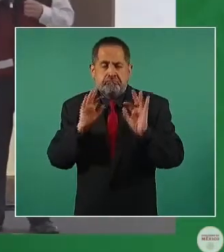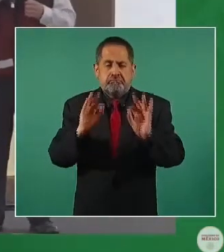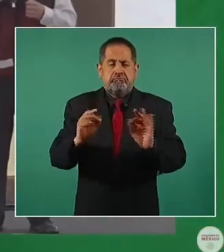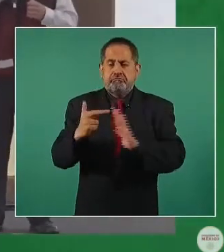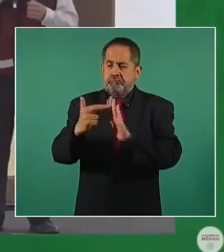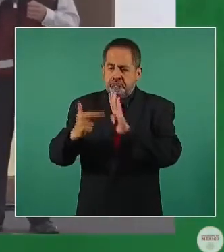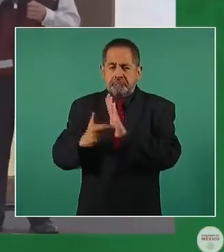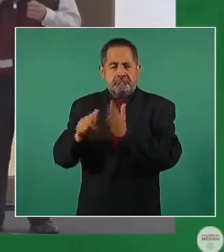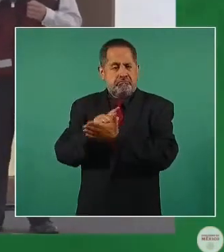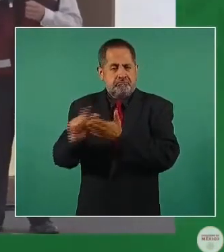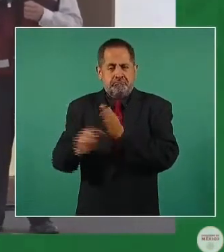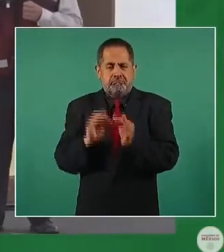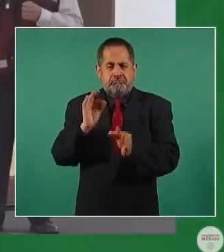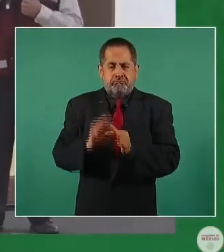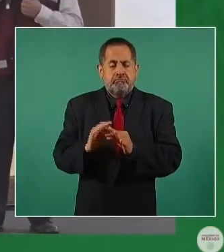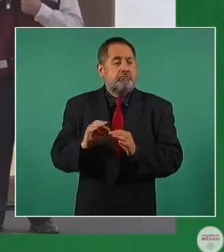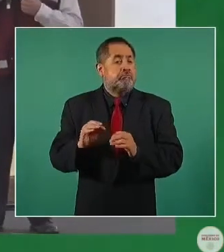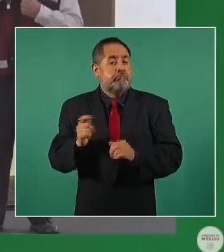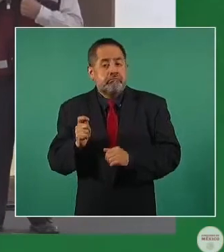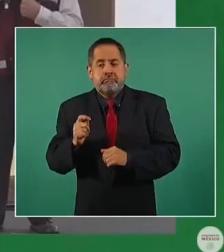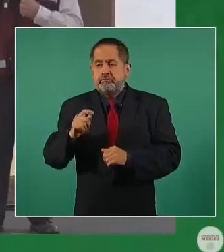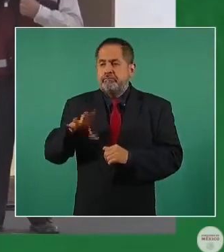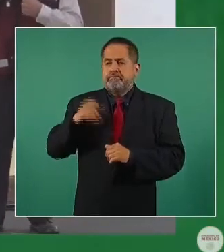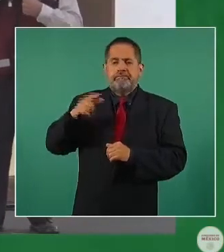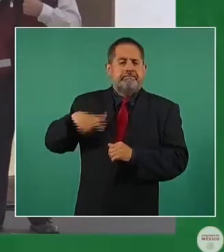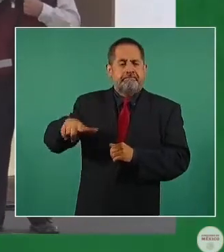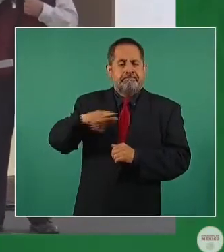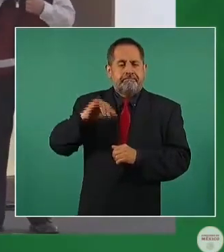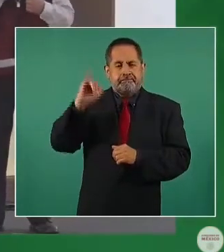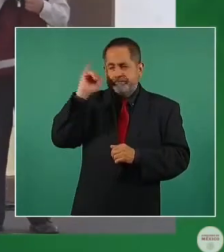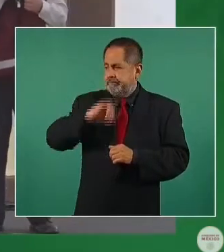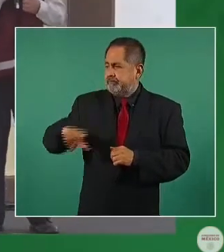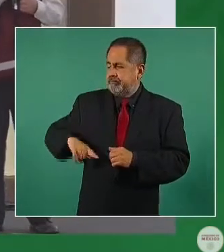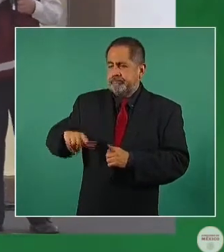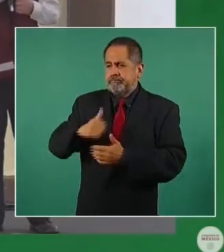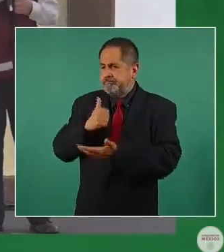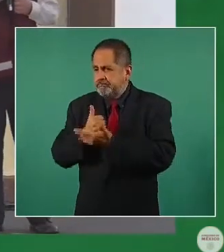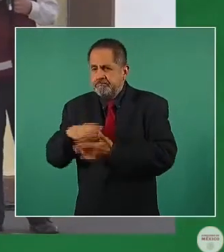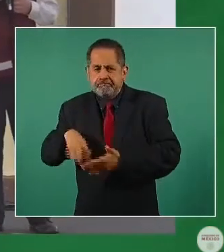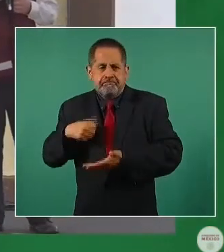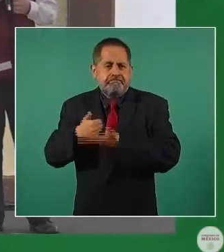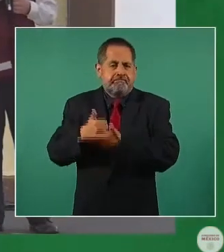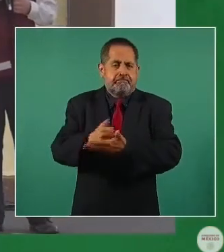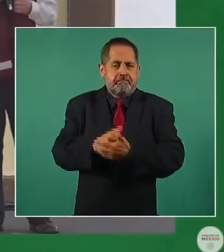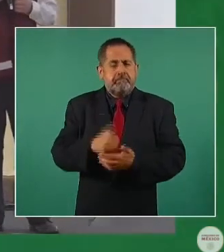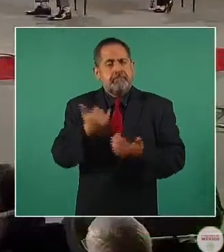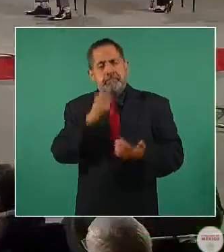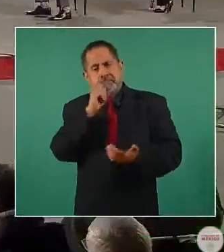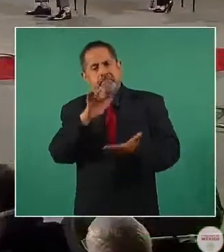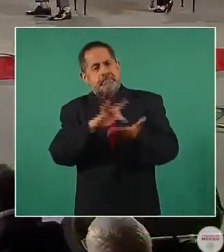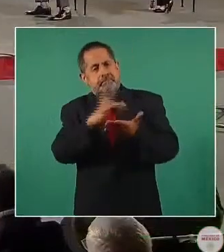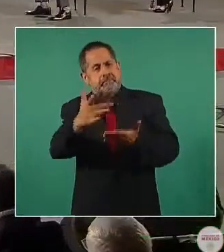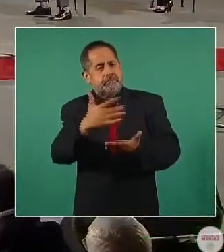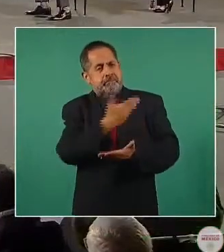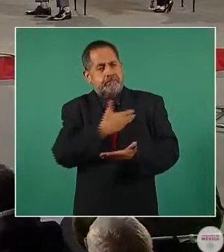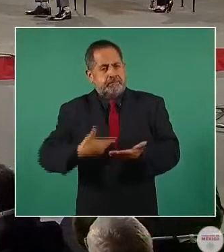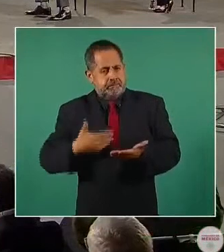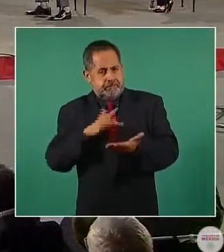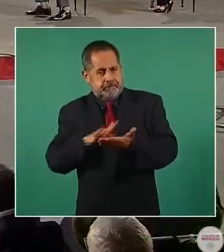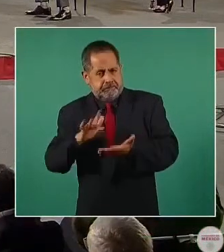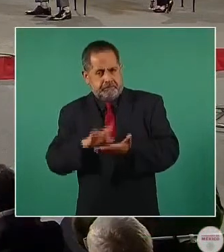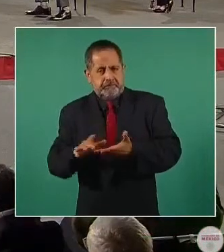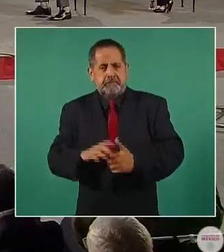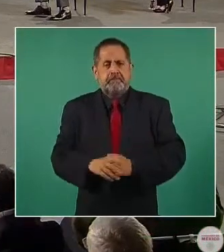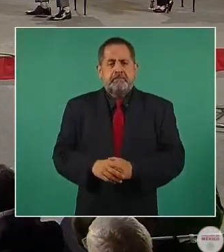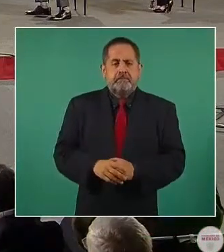todos los protocolos gracias al gran esfuerzo en la ciudad de la jefa de gobierno. Y muchísimas gracias, señor presidente, por todos los apoyos.